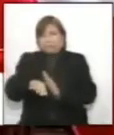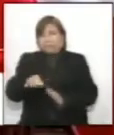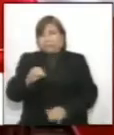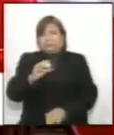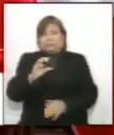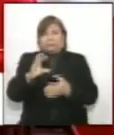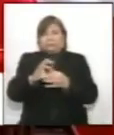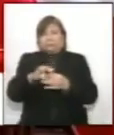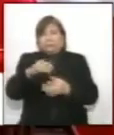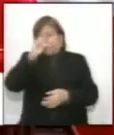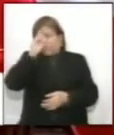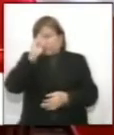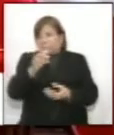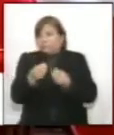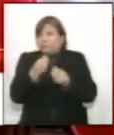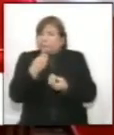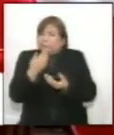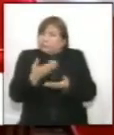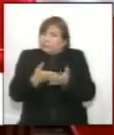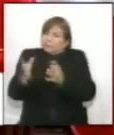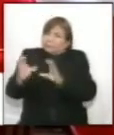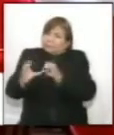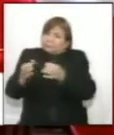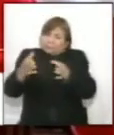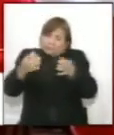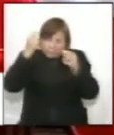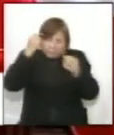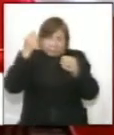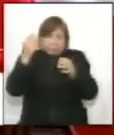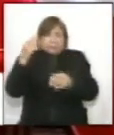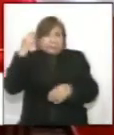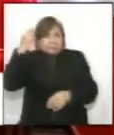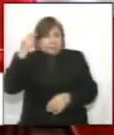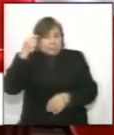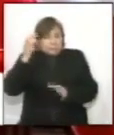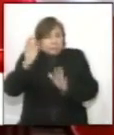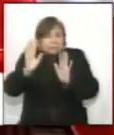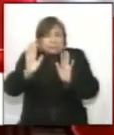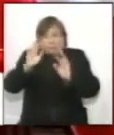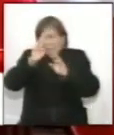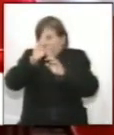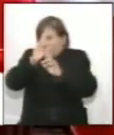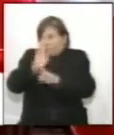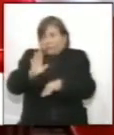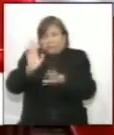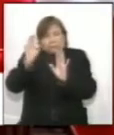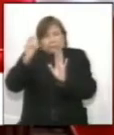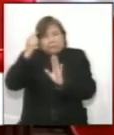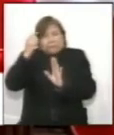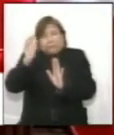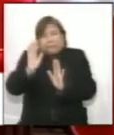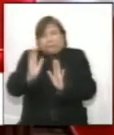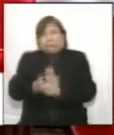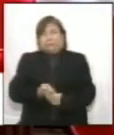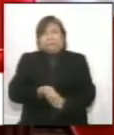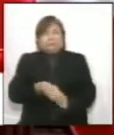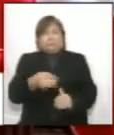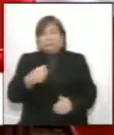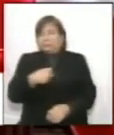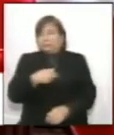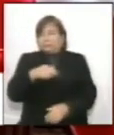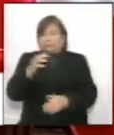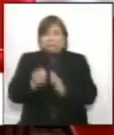el Perú. Porque ellos de una u otra manera tienen una posición política. Y hay que respetar las posiciones políticas. La mayoría no se puede